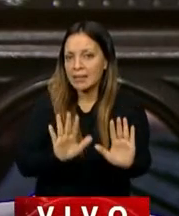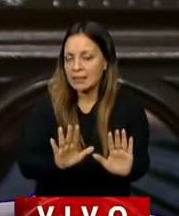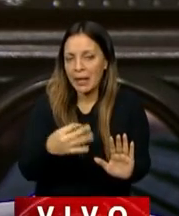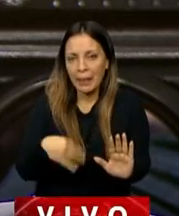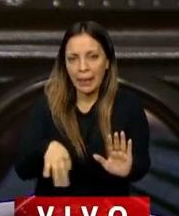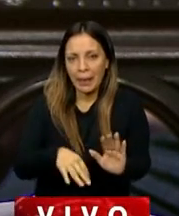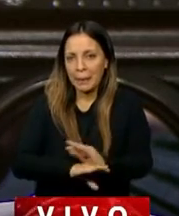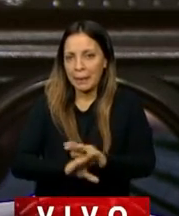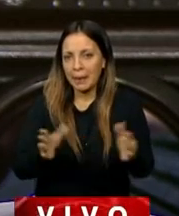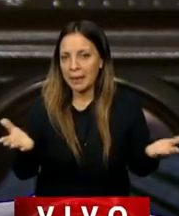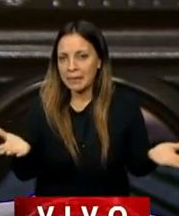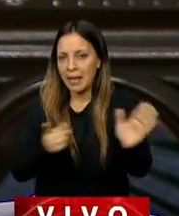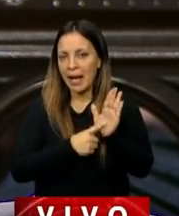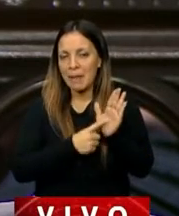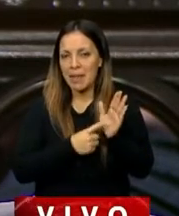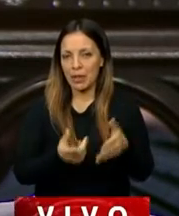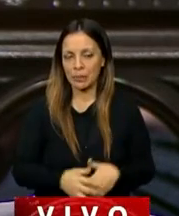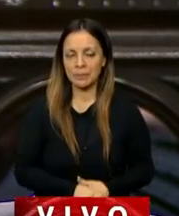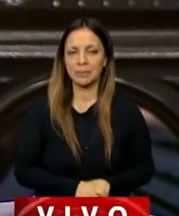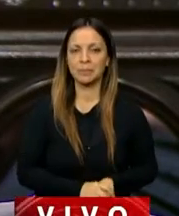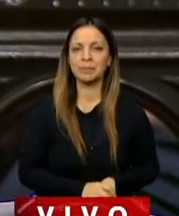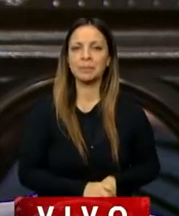tiene es el reglamento. Ahora,